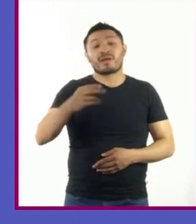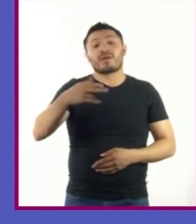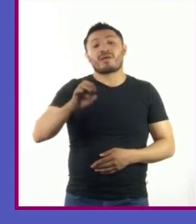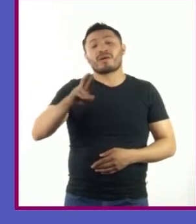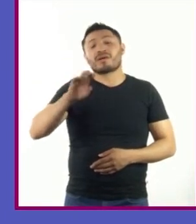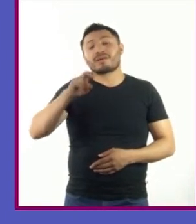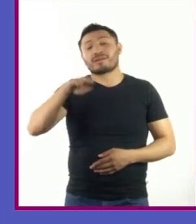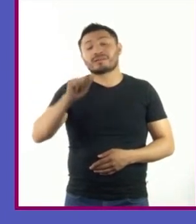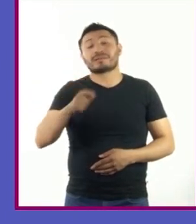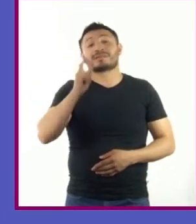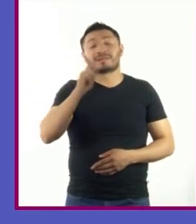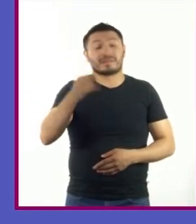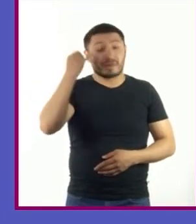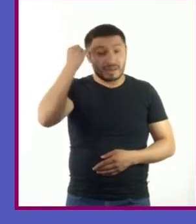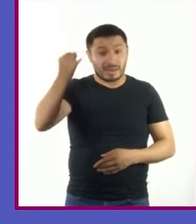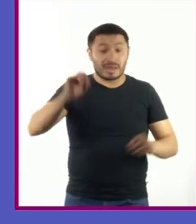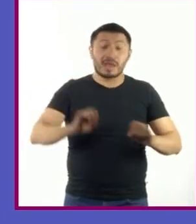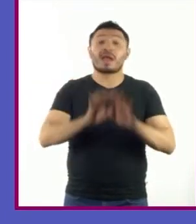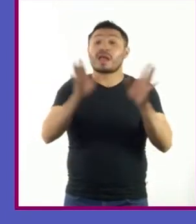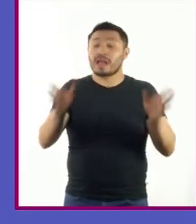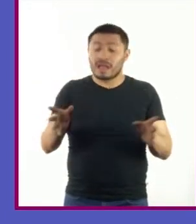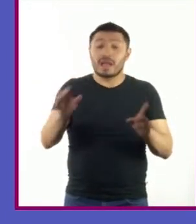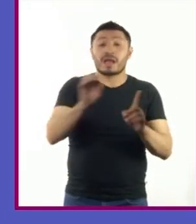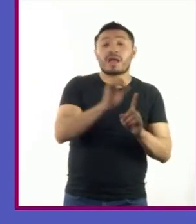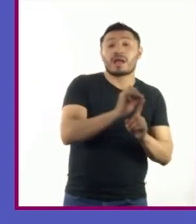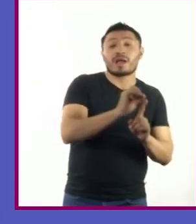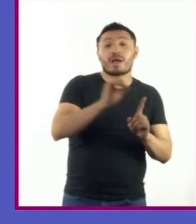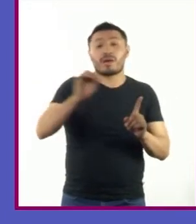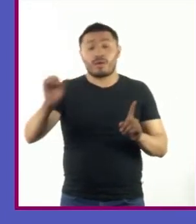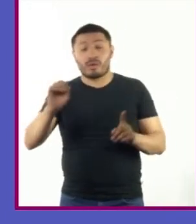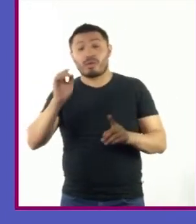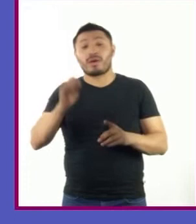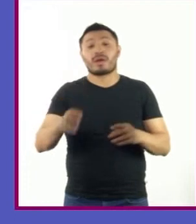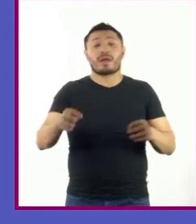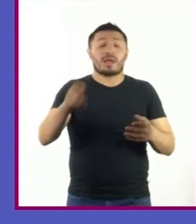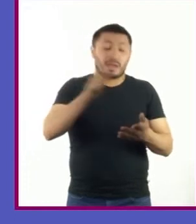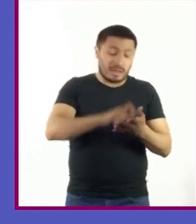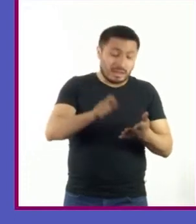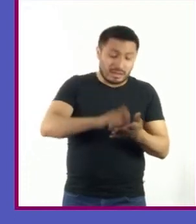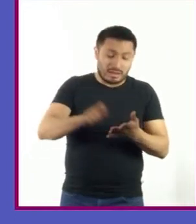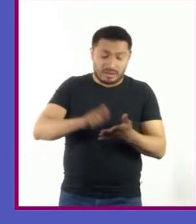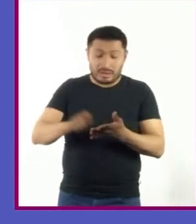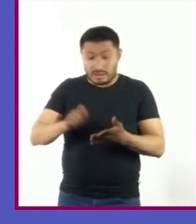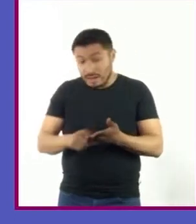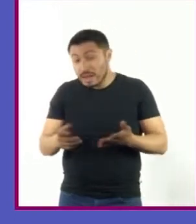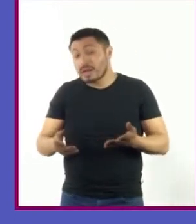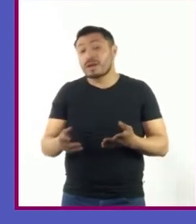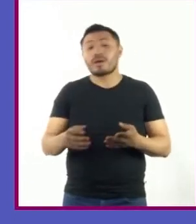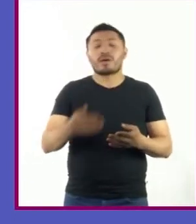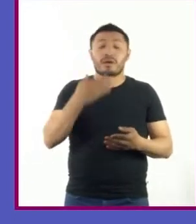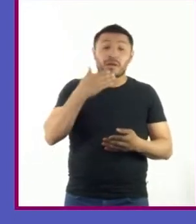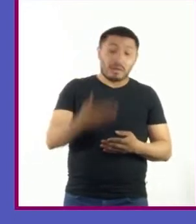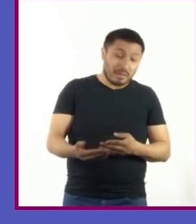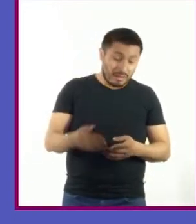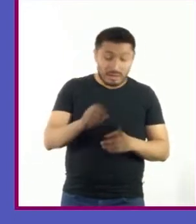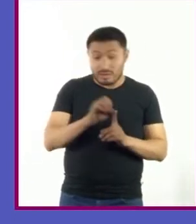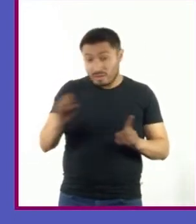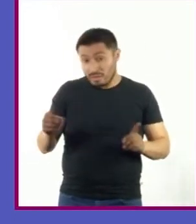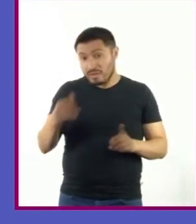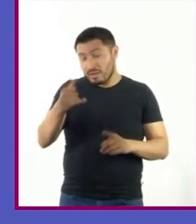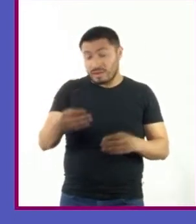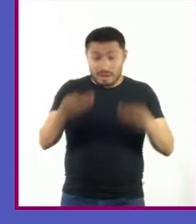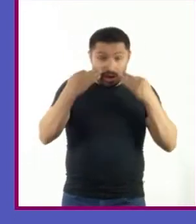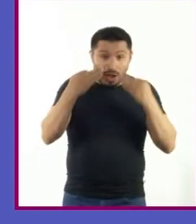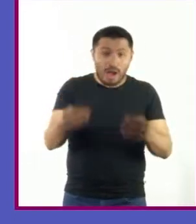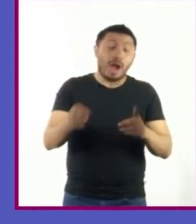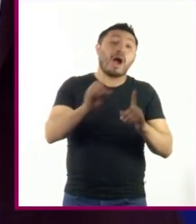refiere a tener ideas claras, que la estructura, el texto tenga un orden lógico y que éste se vea reflejado en